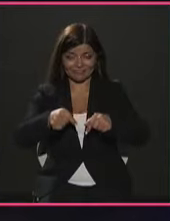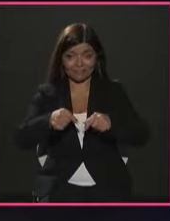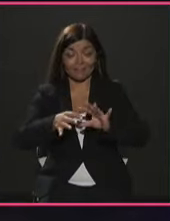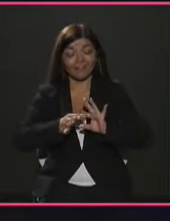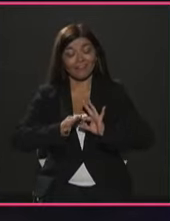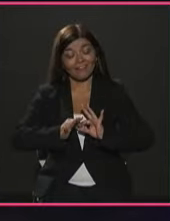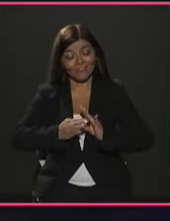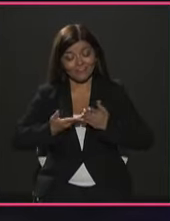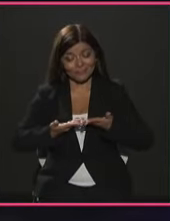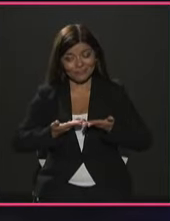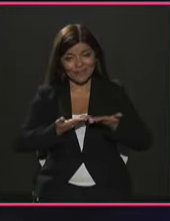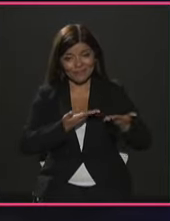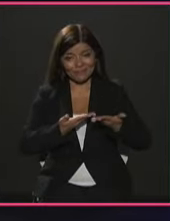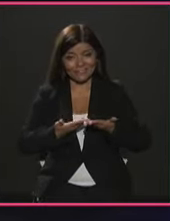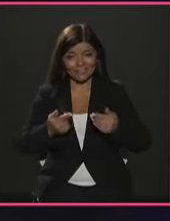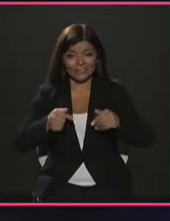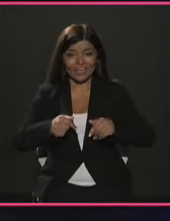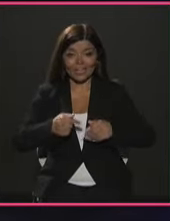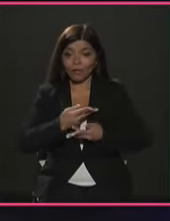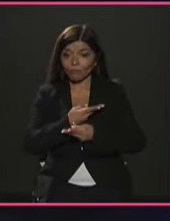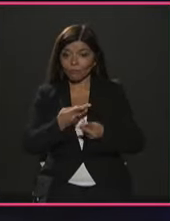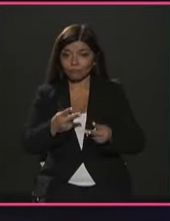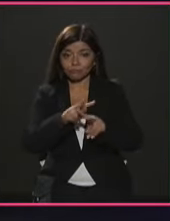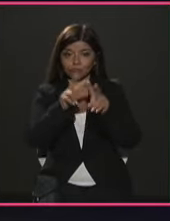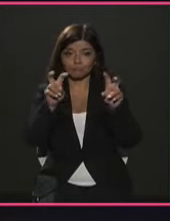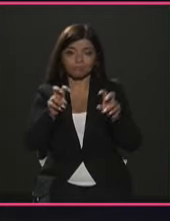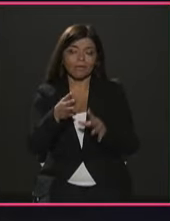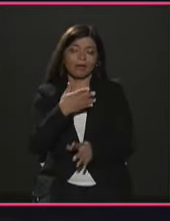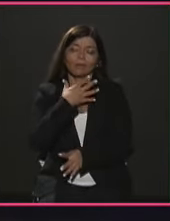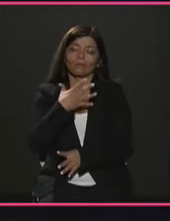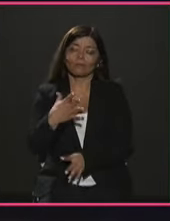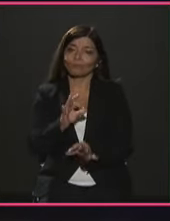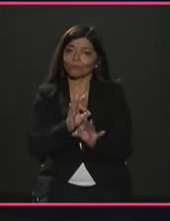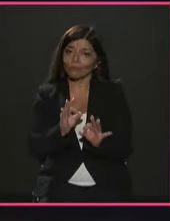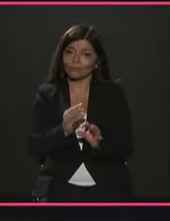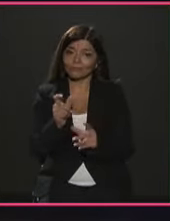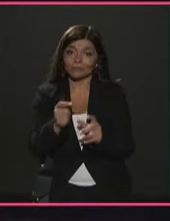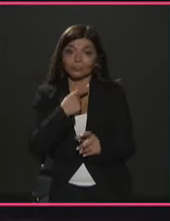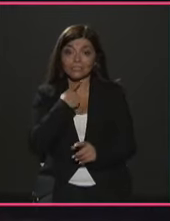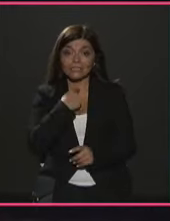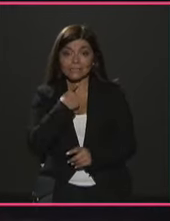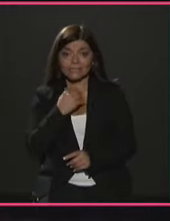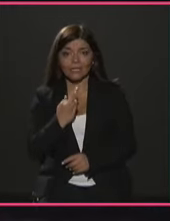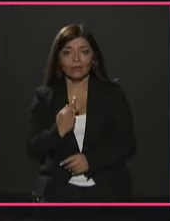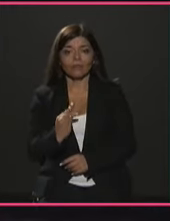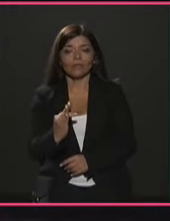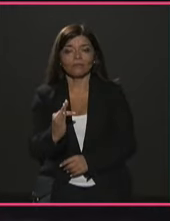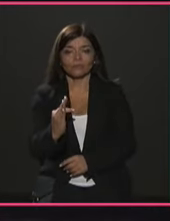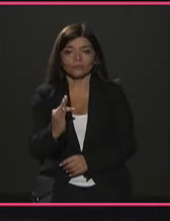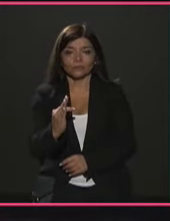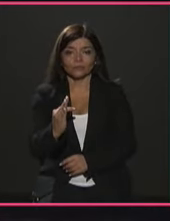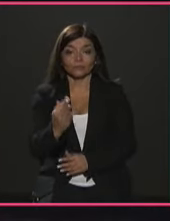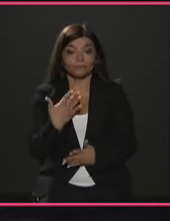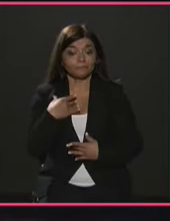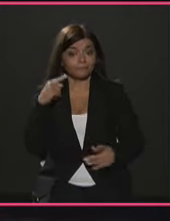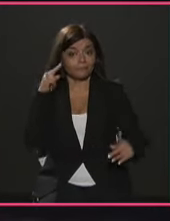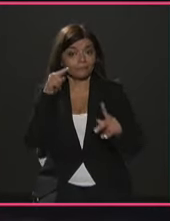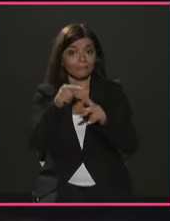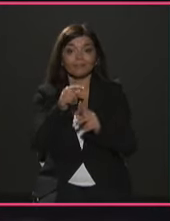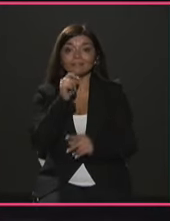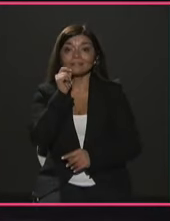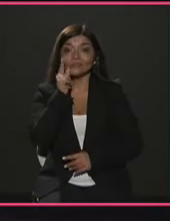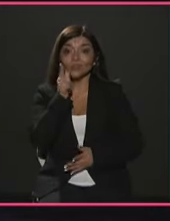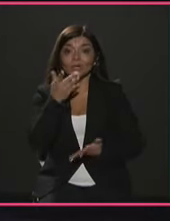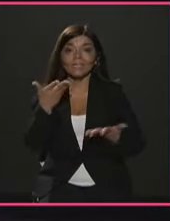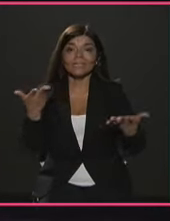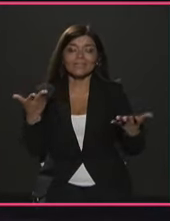agradecido de estar con este marco de público maravilloso que está interesado por el futuro y mi misión eh